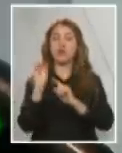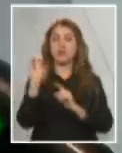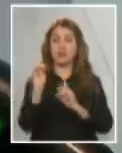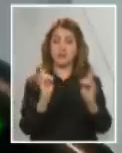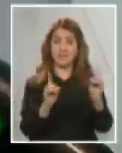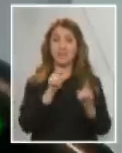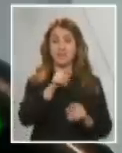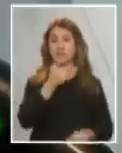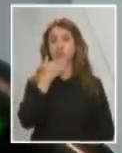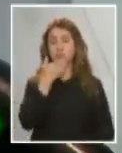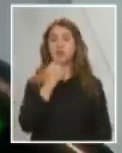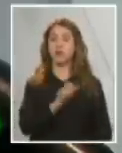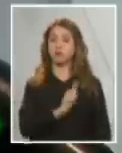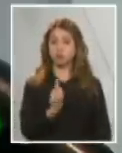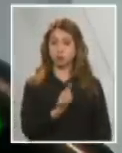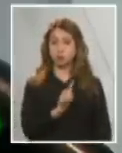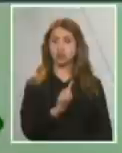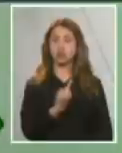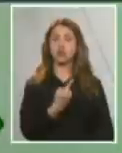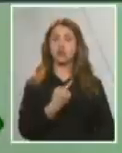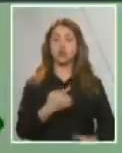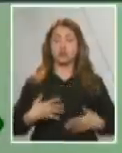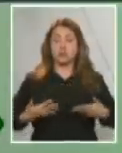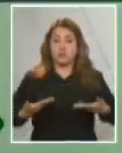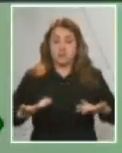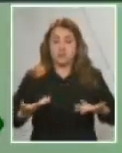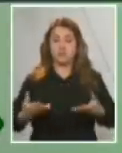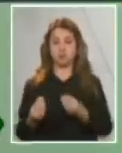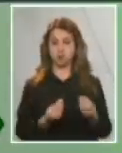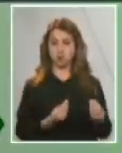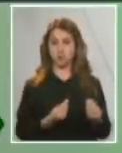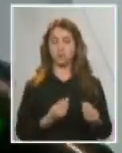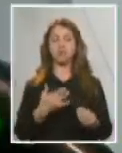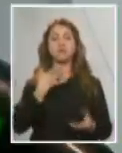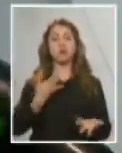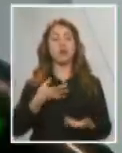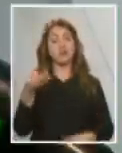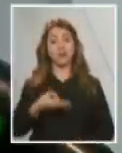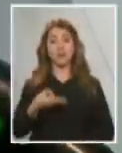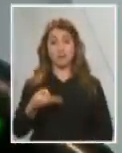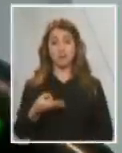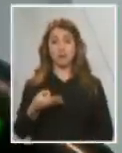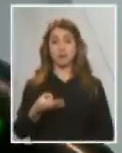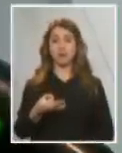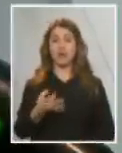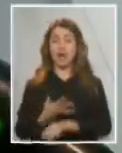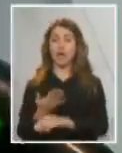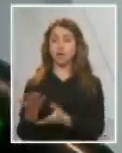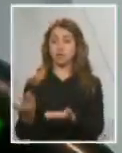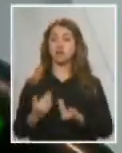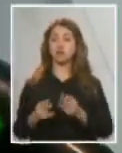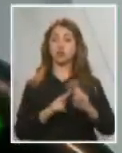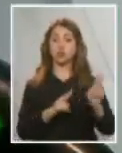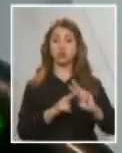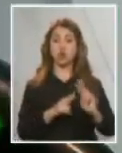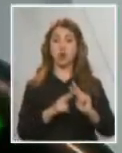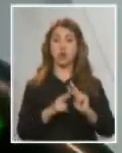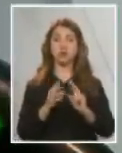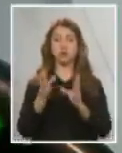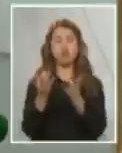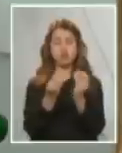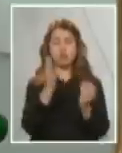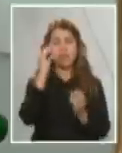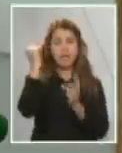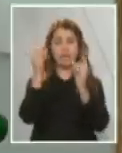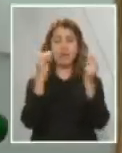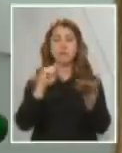que eso también a nosotros nos mueve mucho. Bueno, porque efectivamente llegaron soluciones este año para